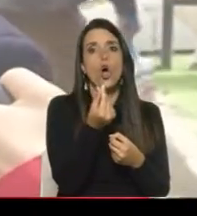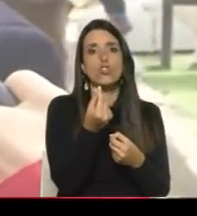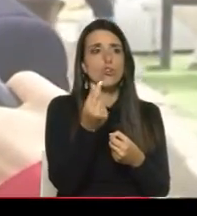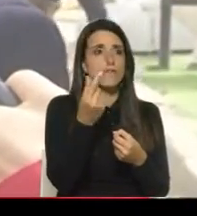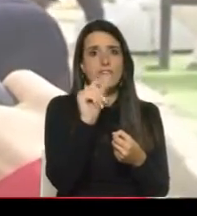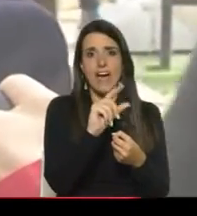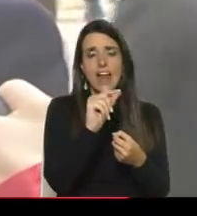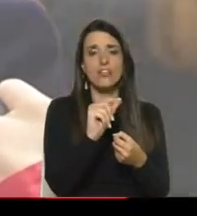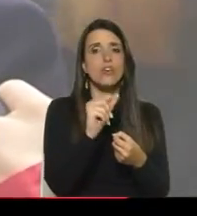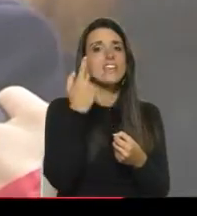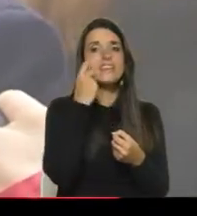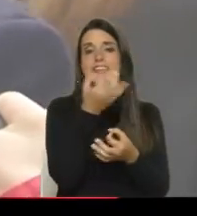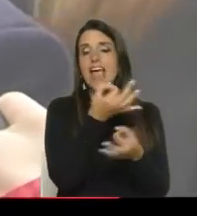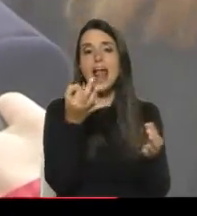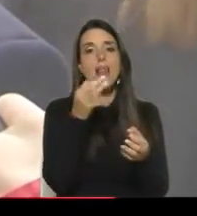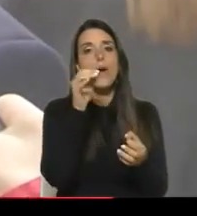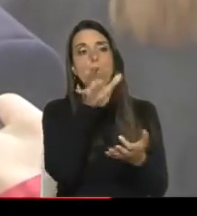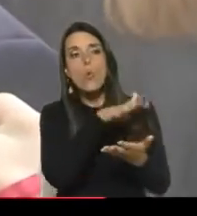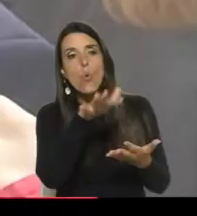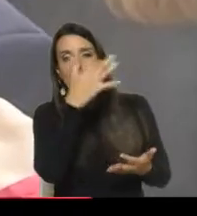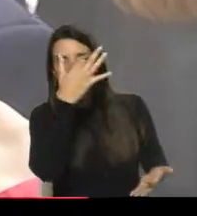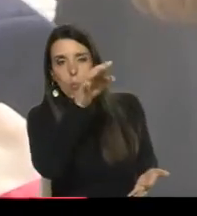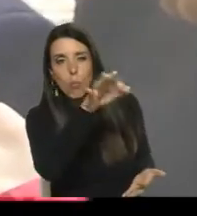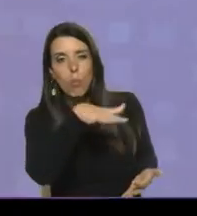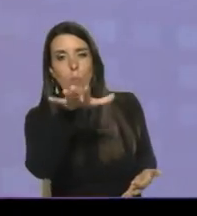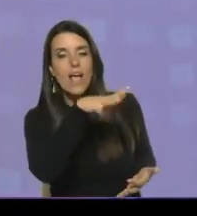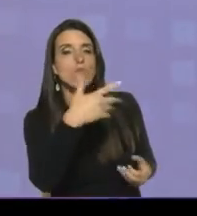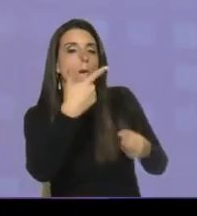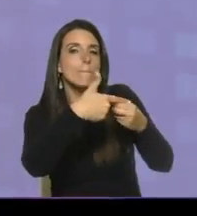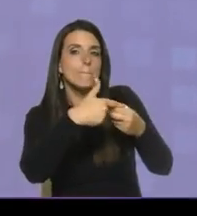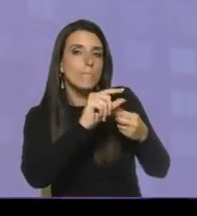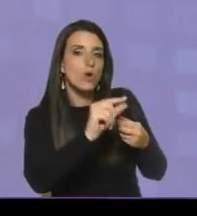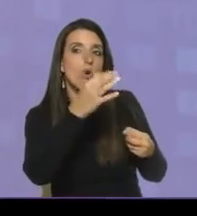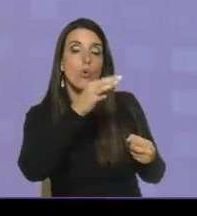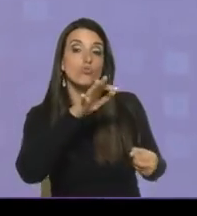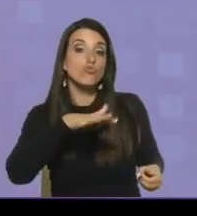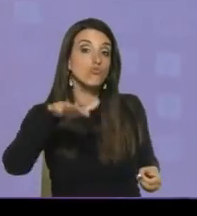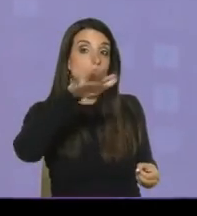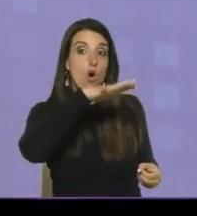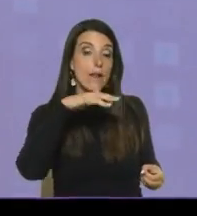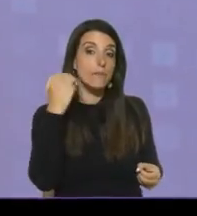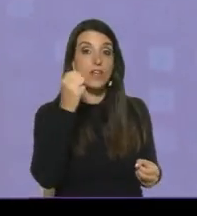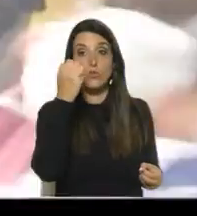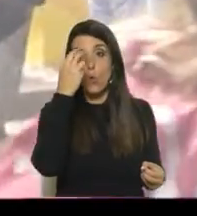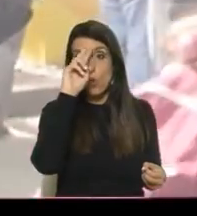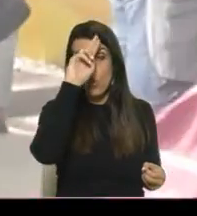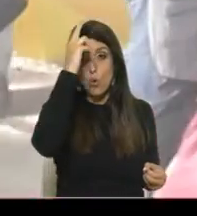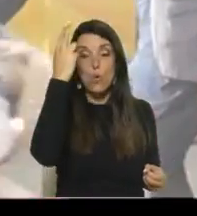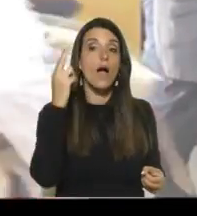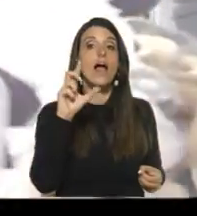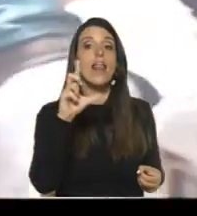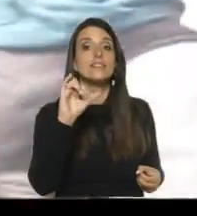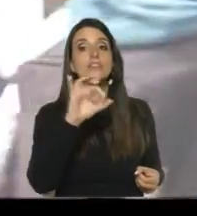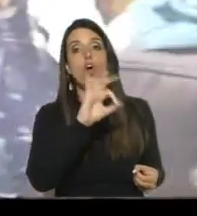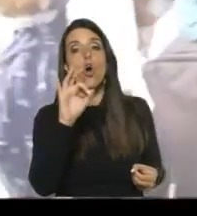bajo, ideales para lugares de bajo nivel de consumo. Y toda la zona, todo el corredor central del Uruguay, Pueblo Beasini, Rincón